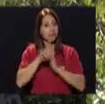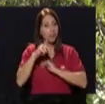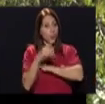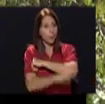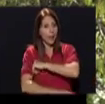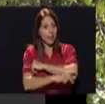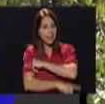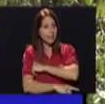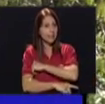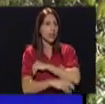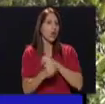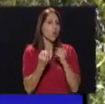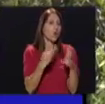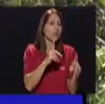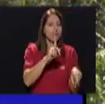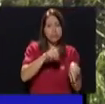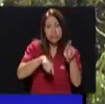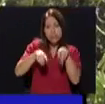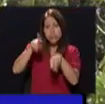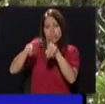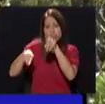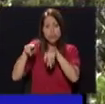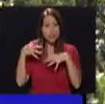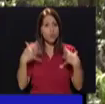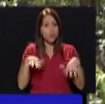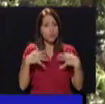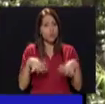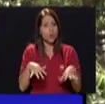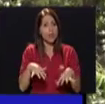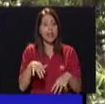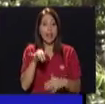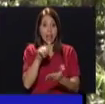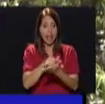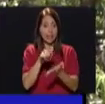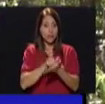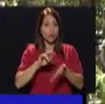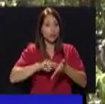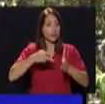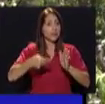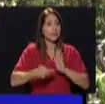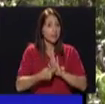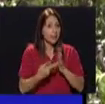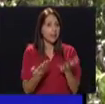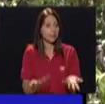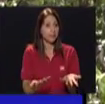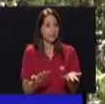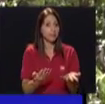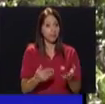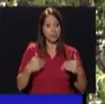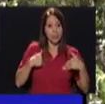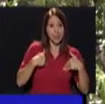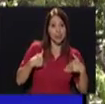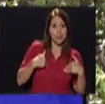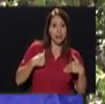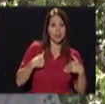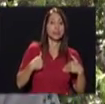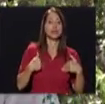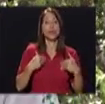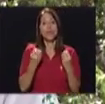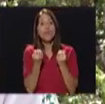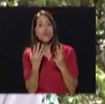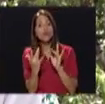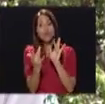Bueno, normalmente nosotros nos desarrollamos en un país muy megadiverso y eso